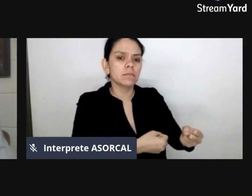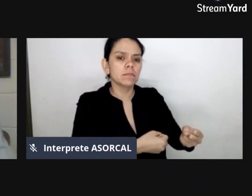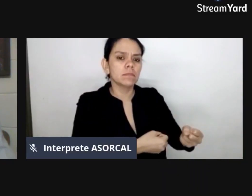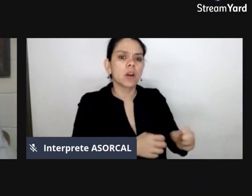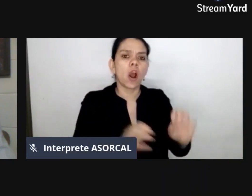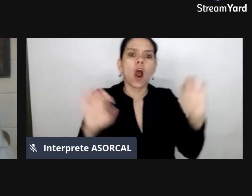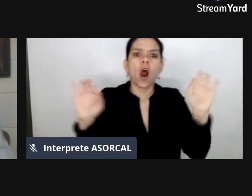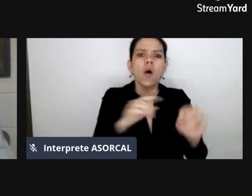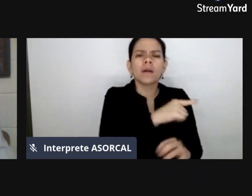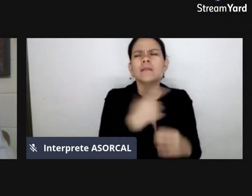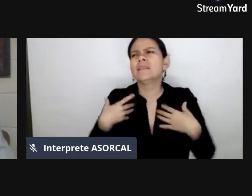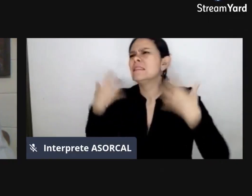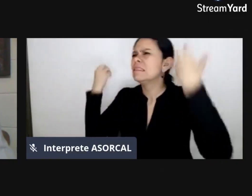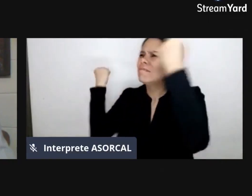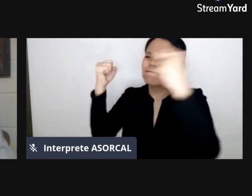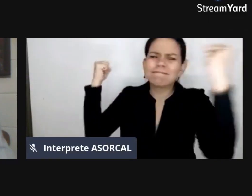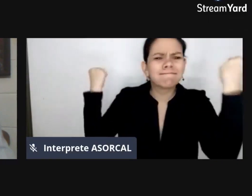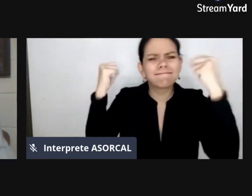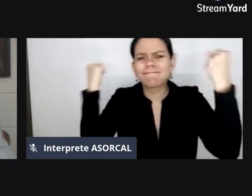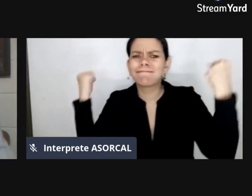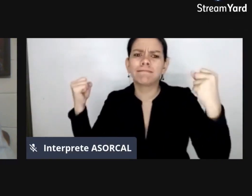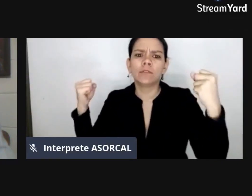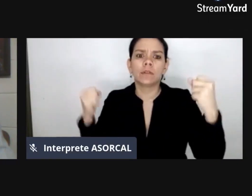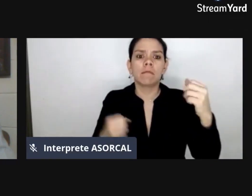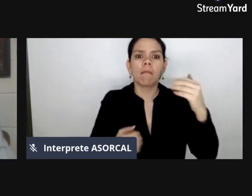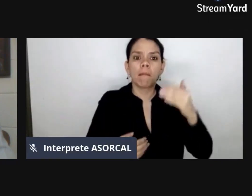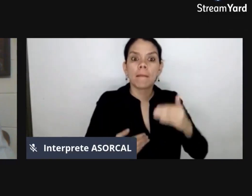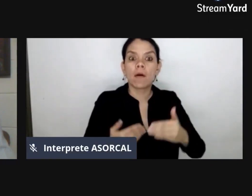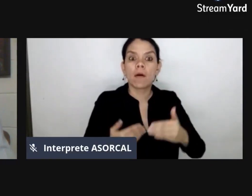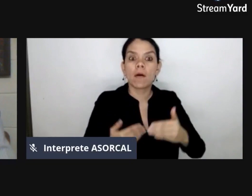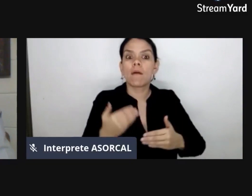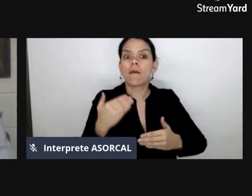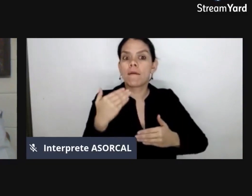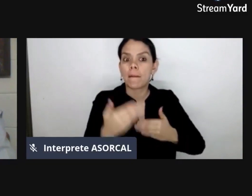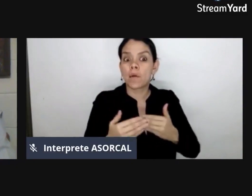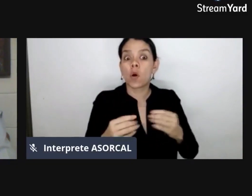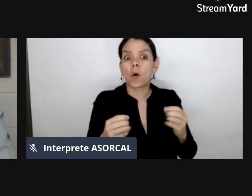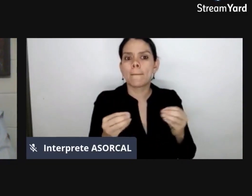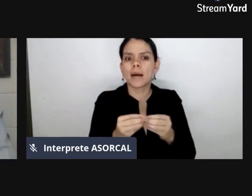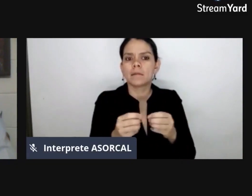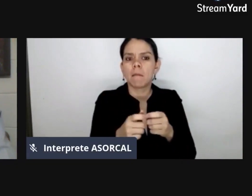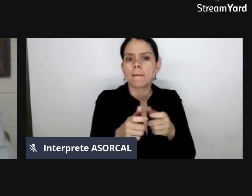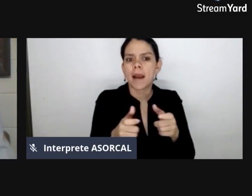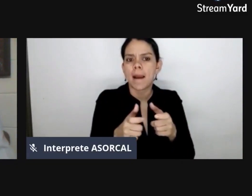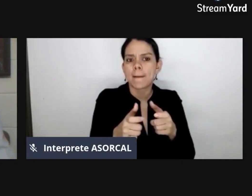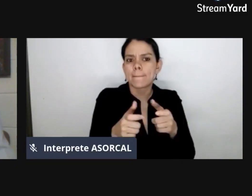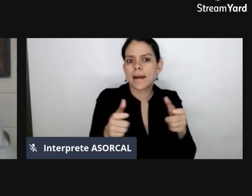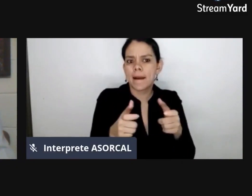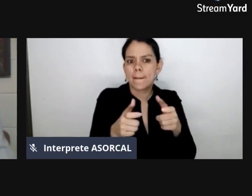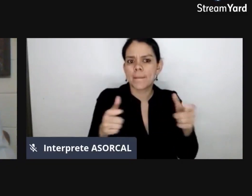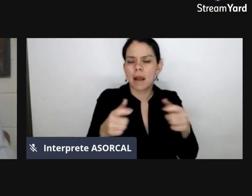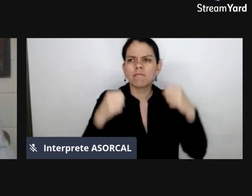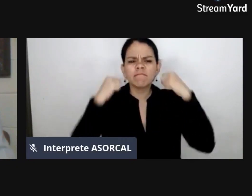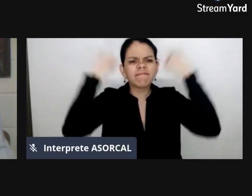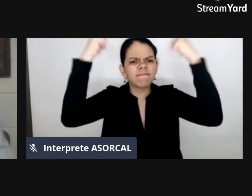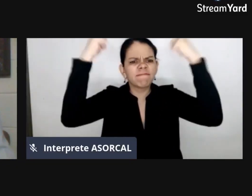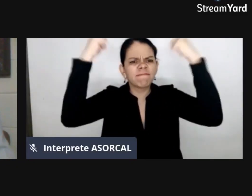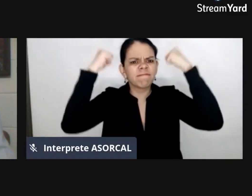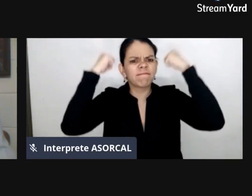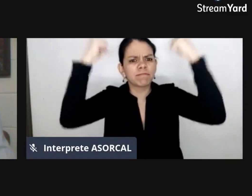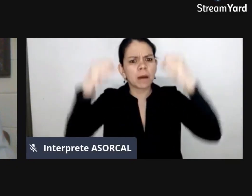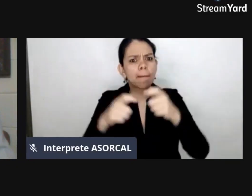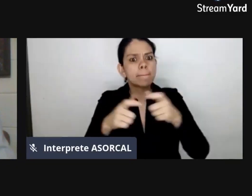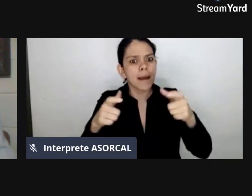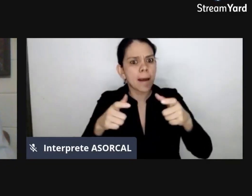Manifestaciones cada vez más numerosas y, por lo tanto, manifestaciones en las cuales la violencia era cada vez más evidente. Las